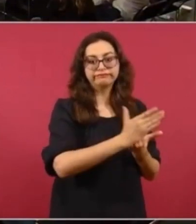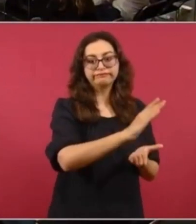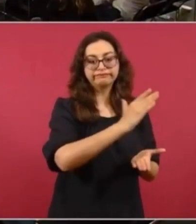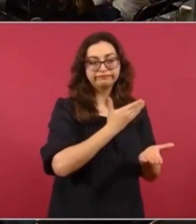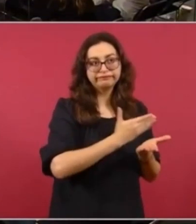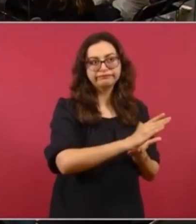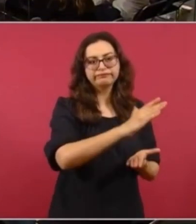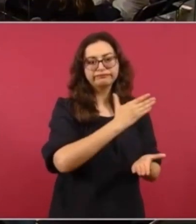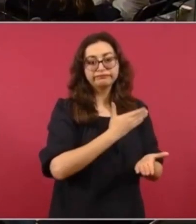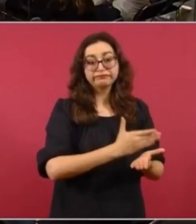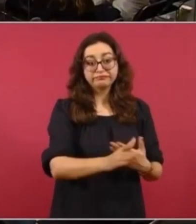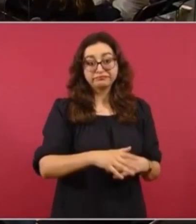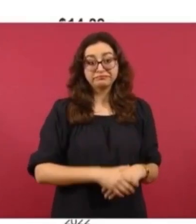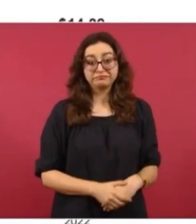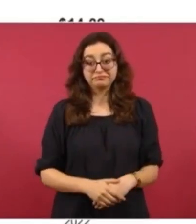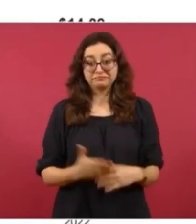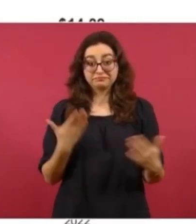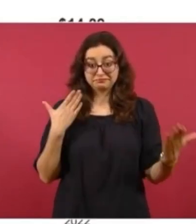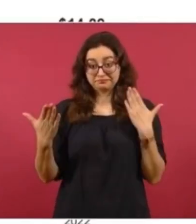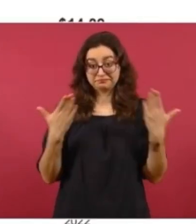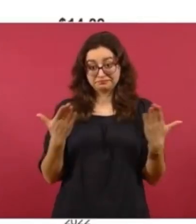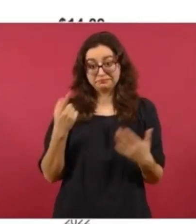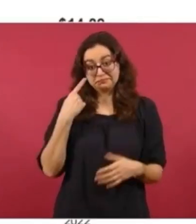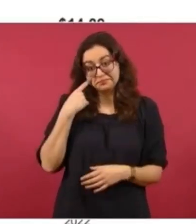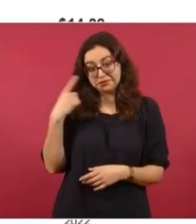Es la más baja